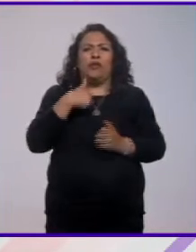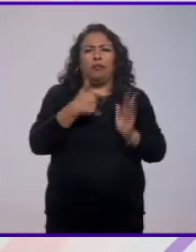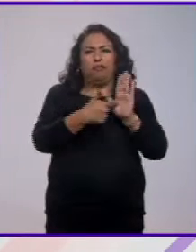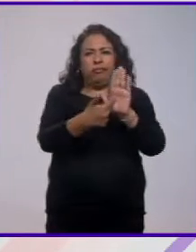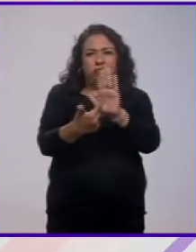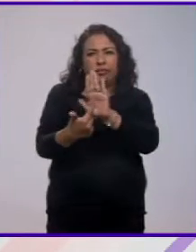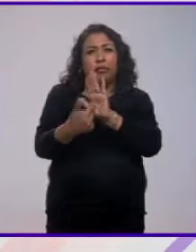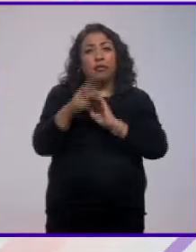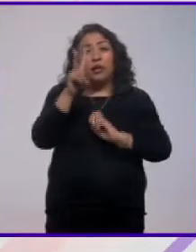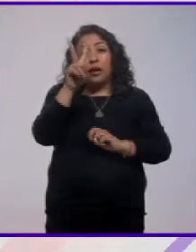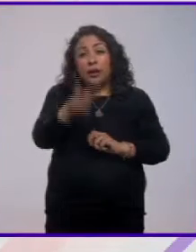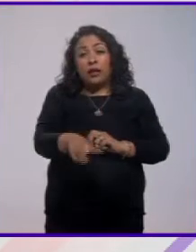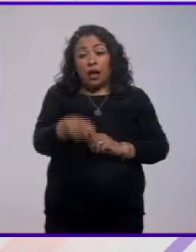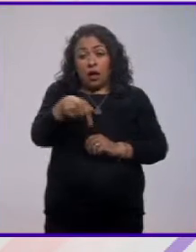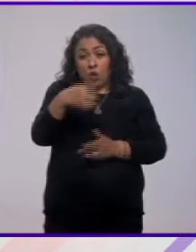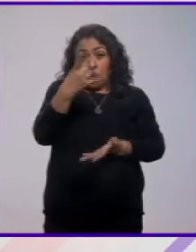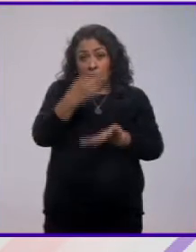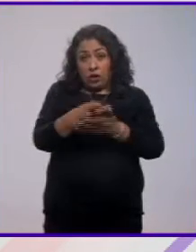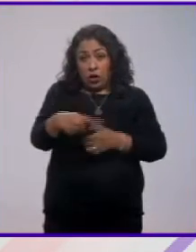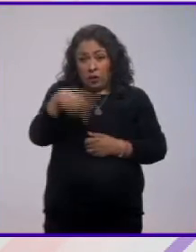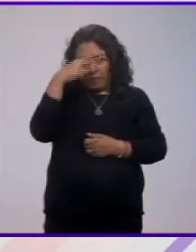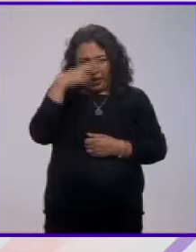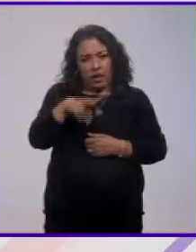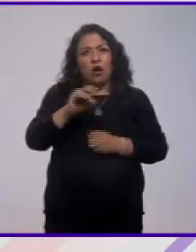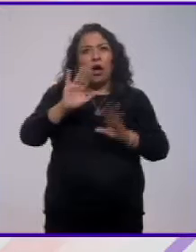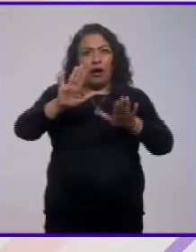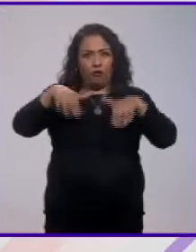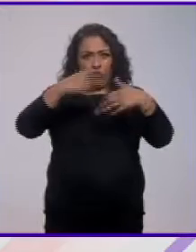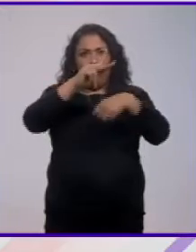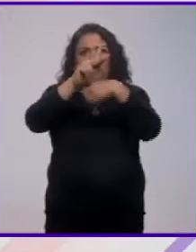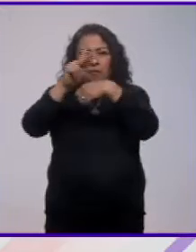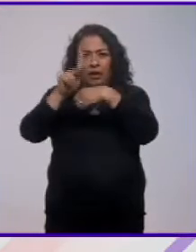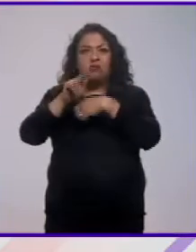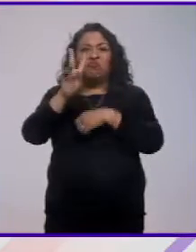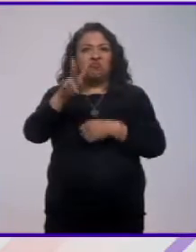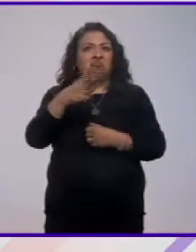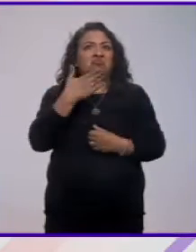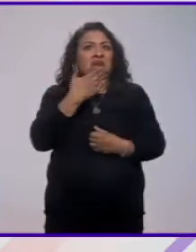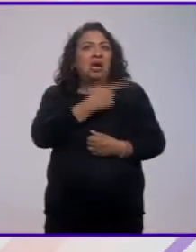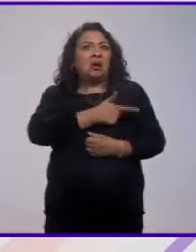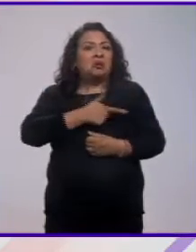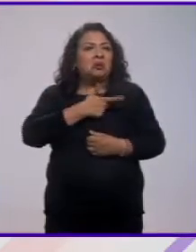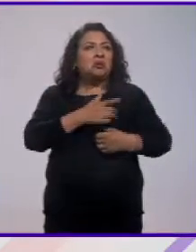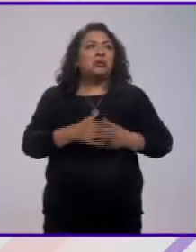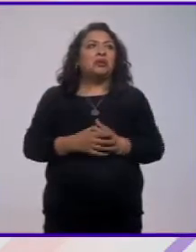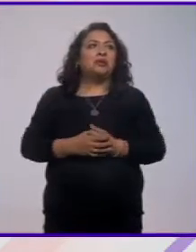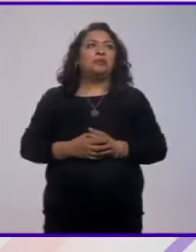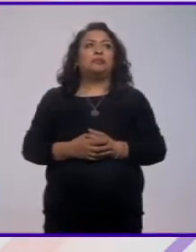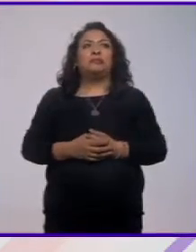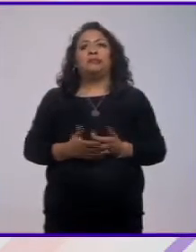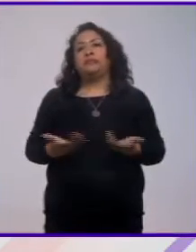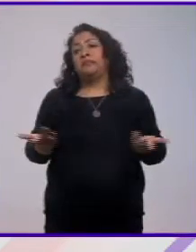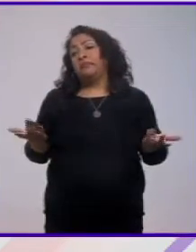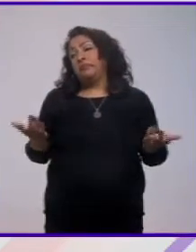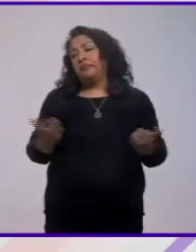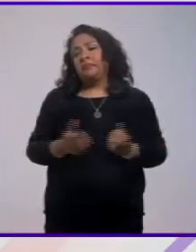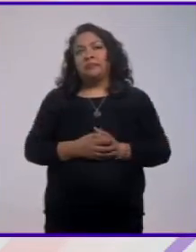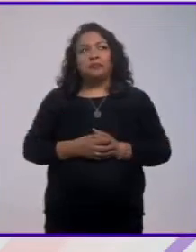porque evidentemente no solamente aquí en México, sino también en el extranjero, donde le ha ido muy bien. Pues